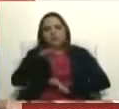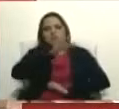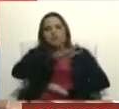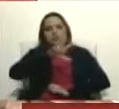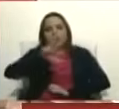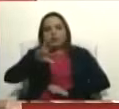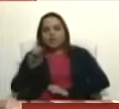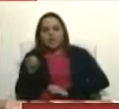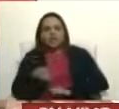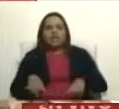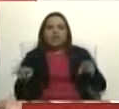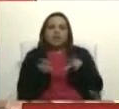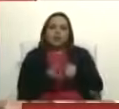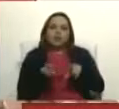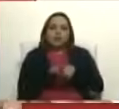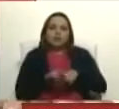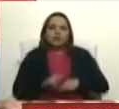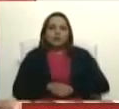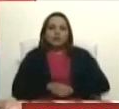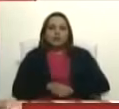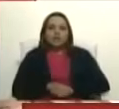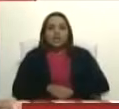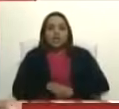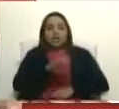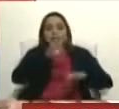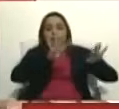9.948.430, para un